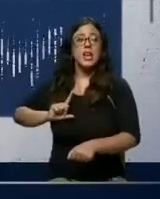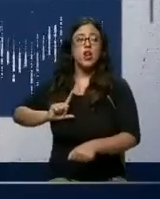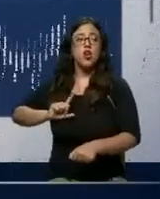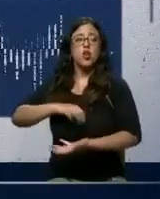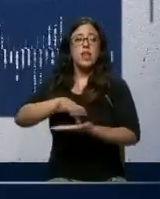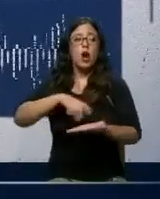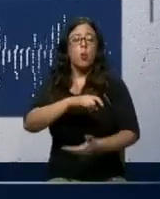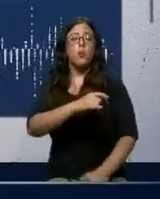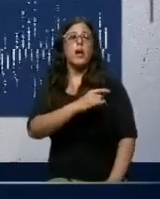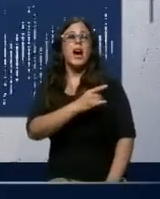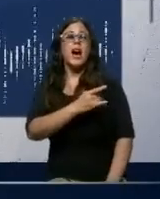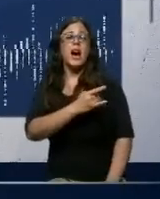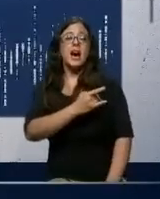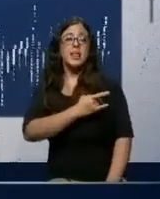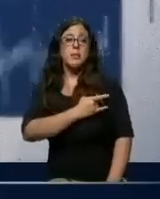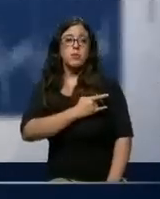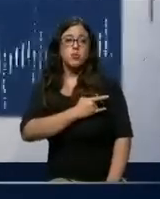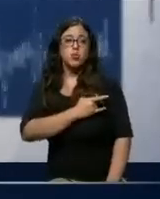Maipú